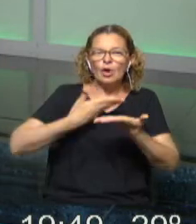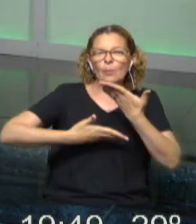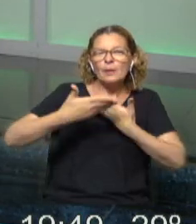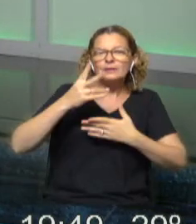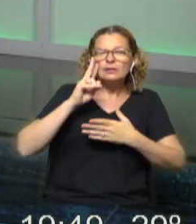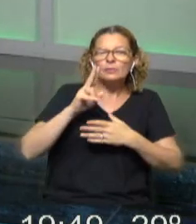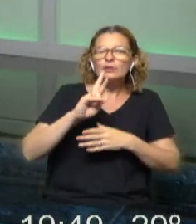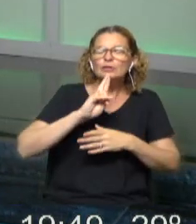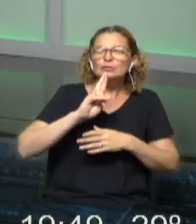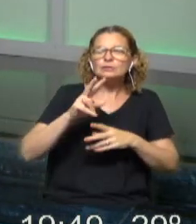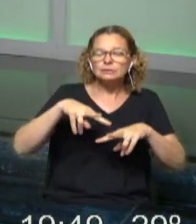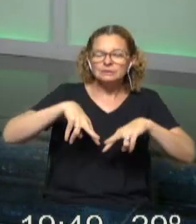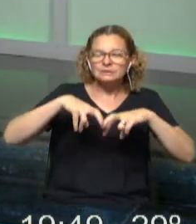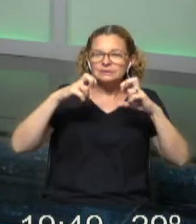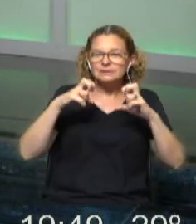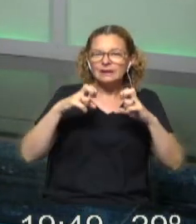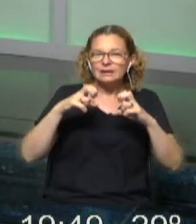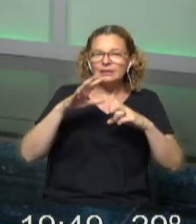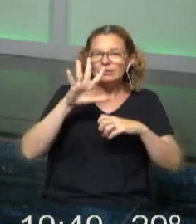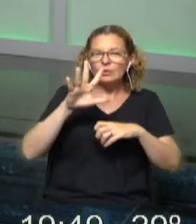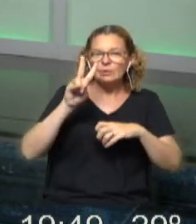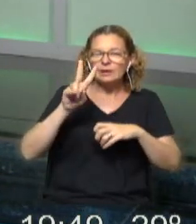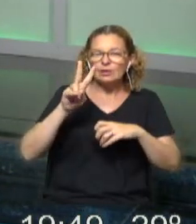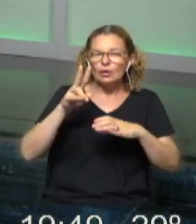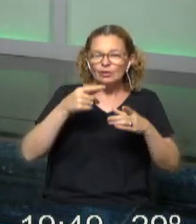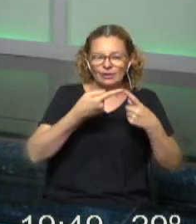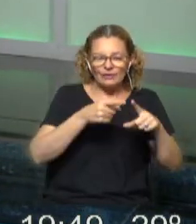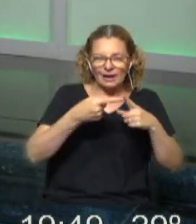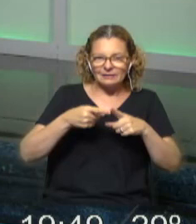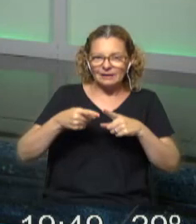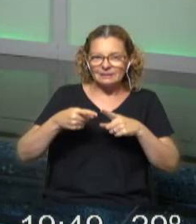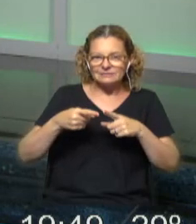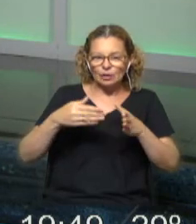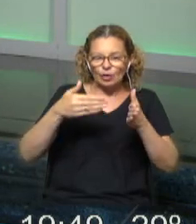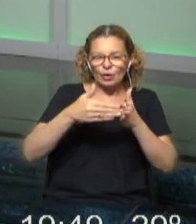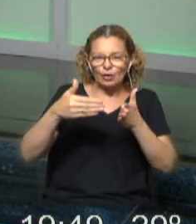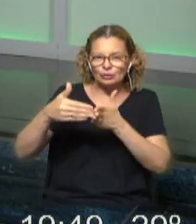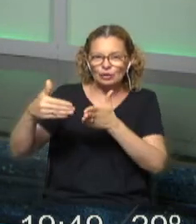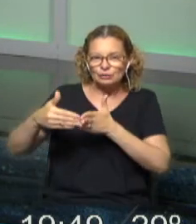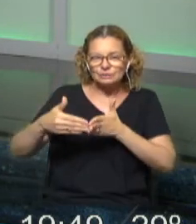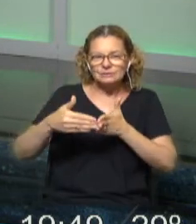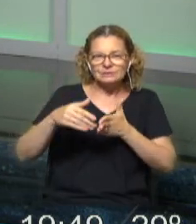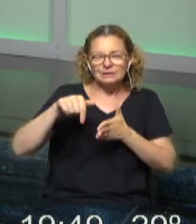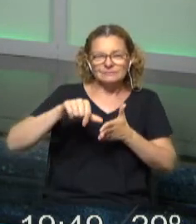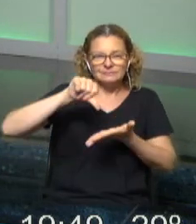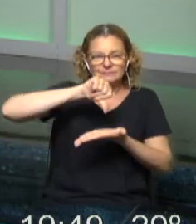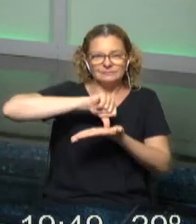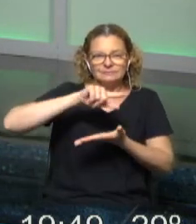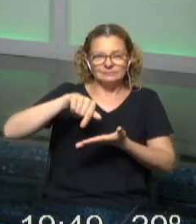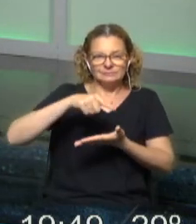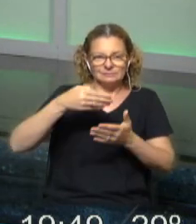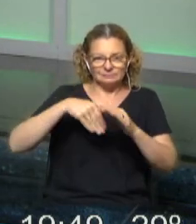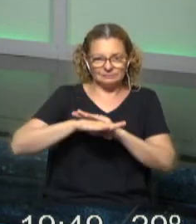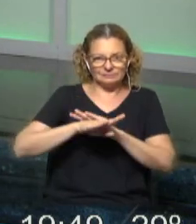que resultó del análisis de 52 tramos, es decir, 52 intersecciones de nuestra ciudad en la que se